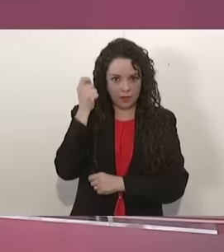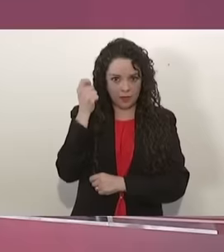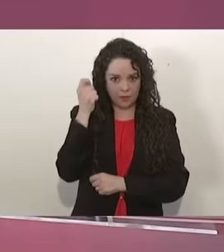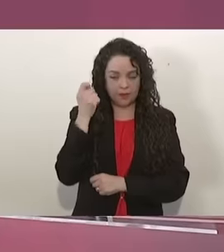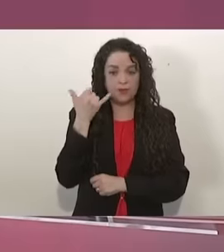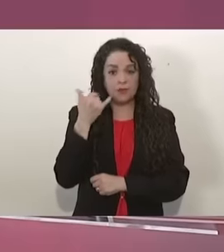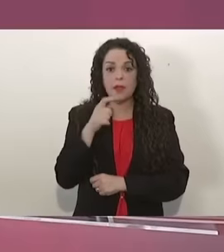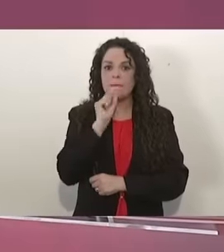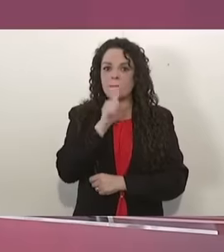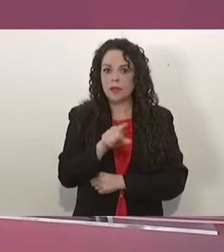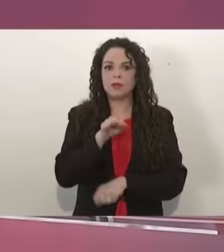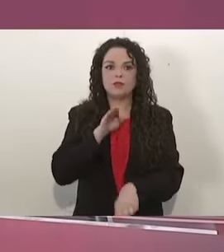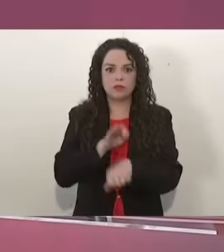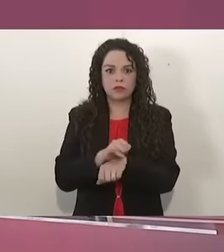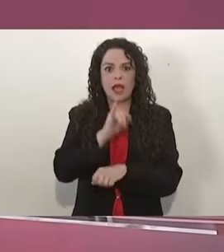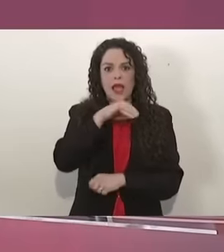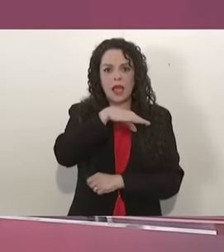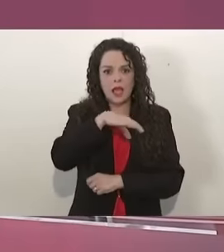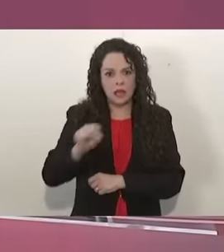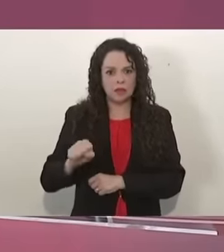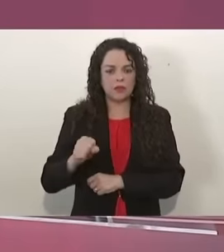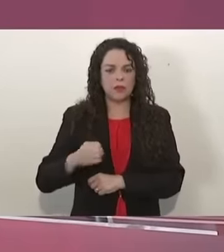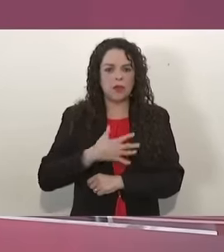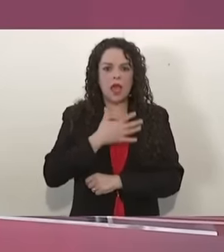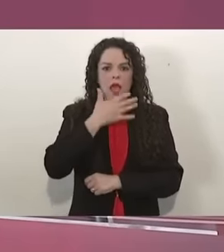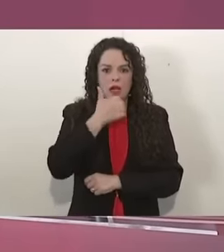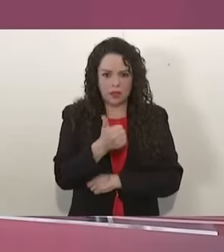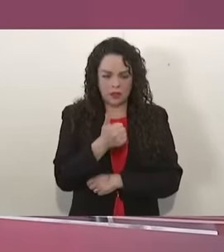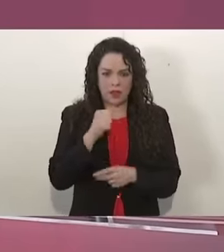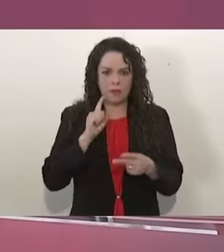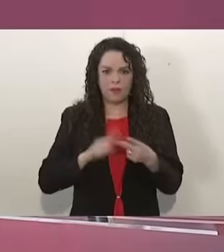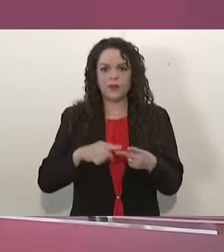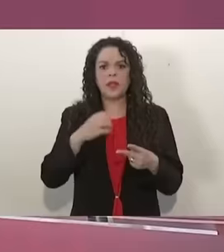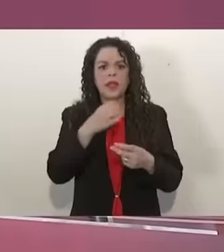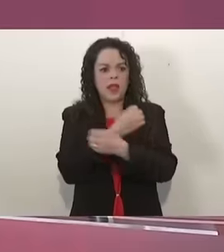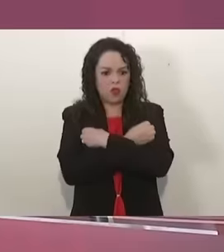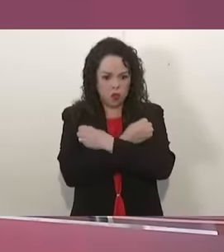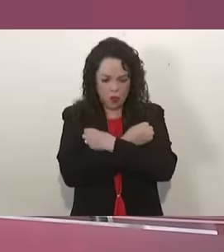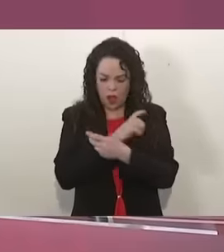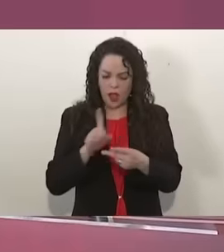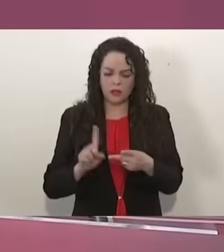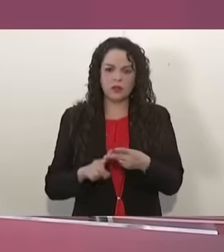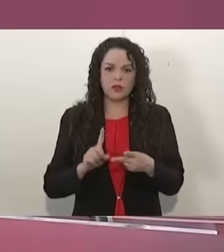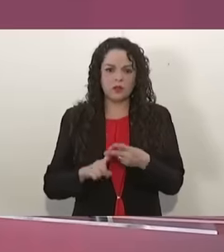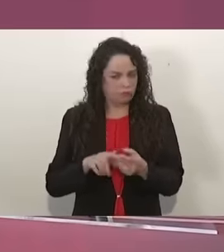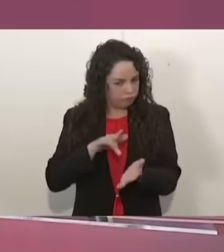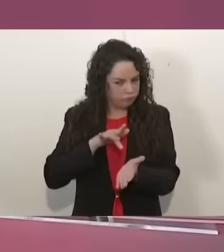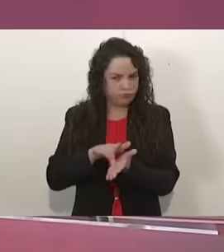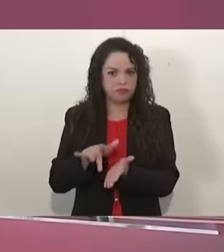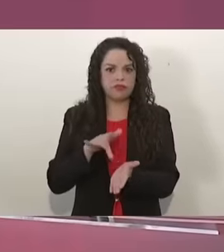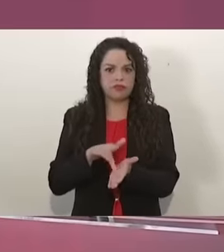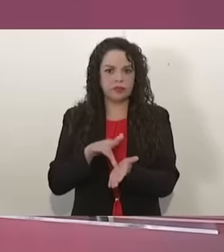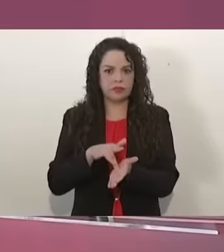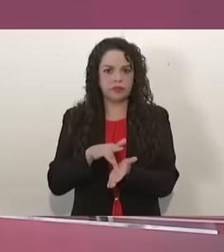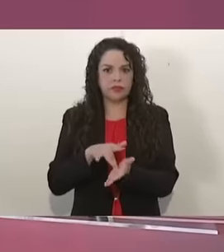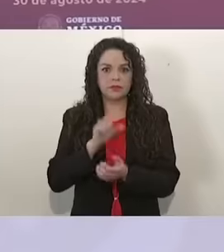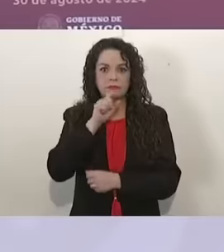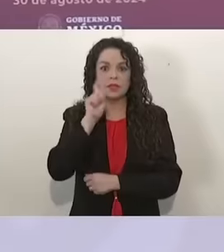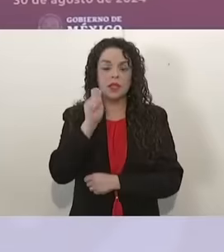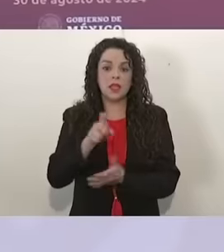apoyando el IMSS Bienestar, seguir apoyando la educación, lo que representan los derechos del pueblo de